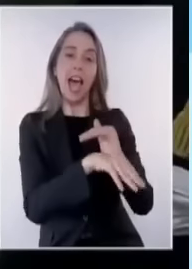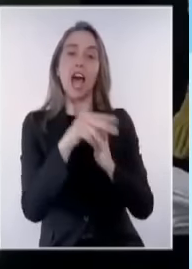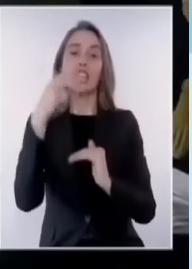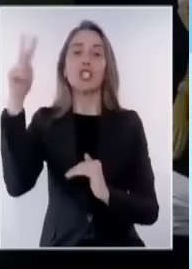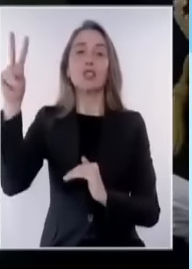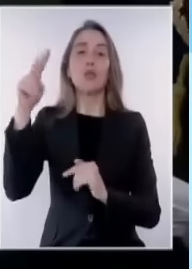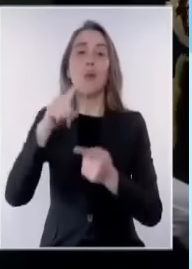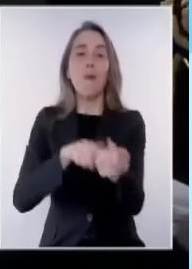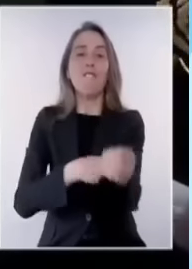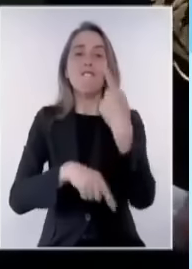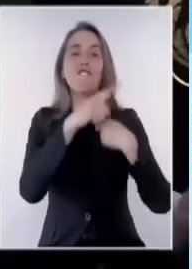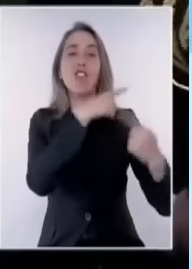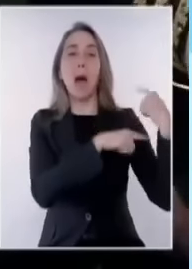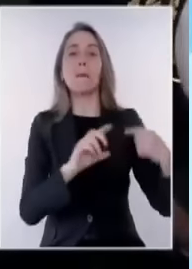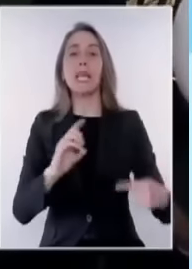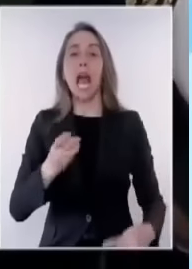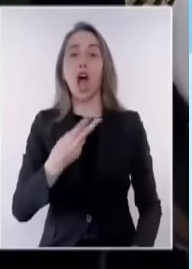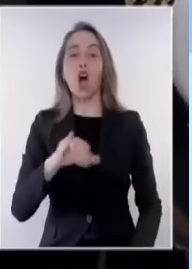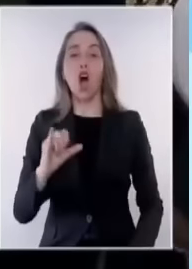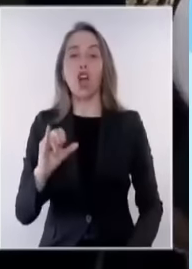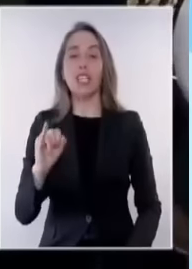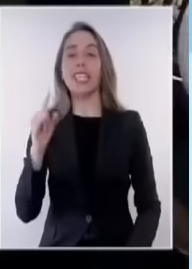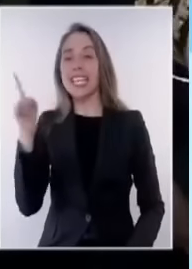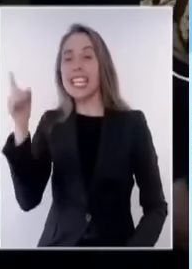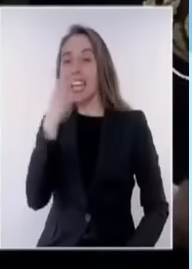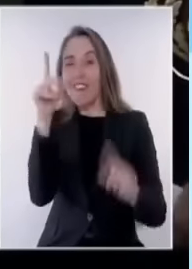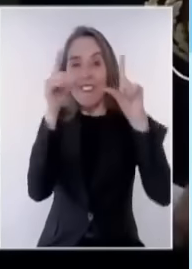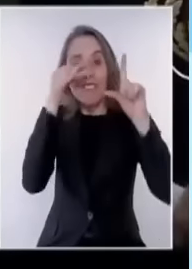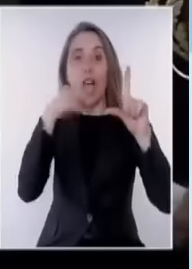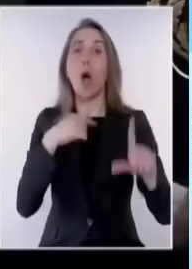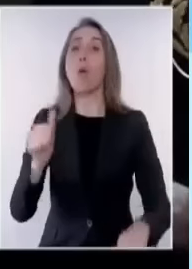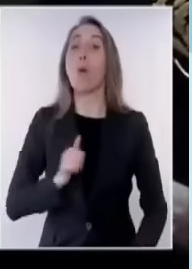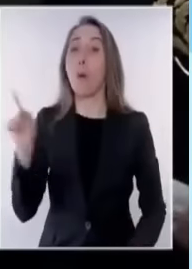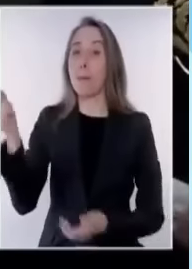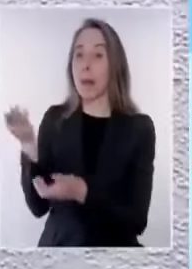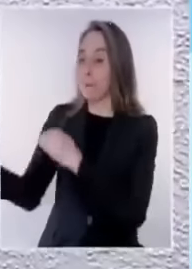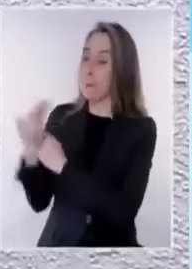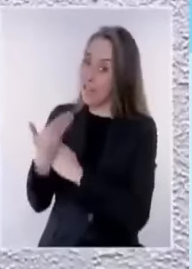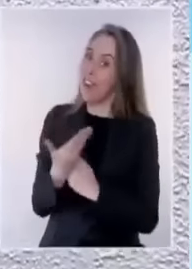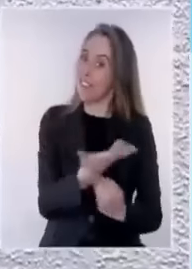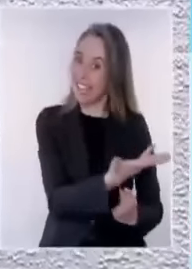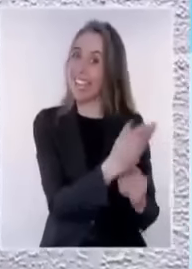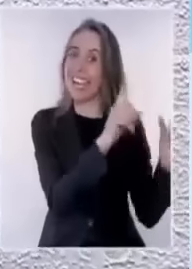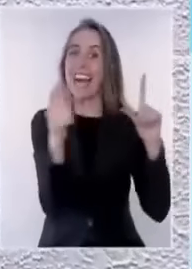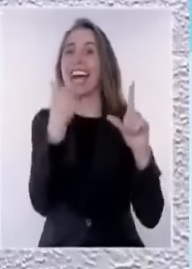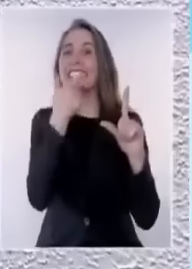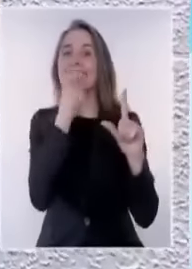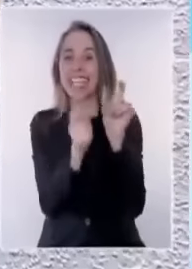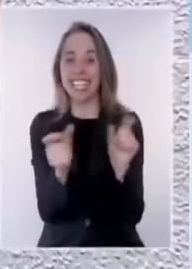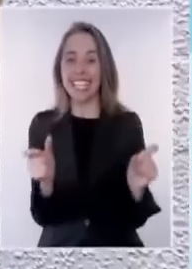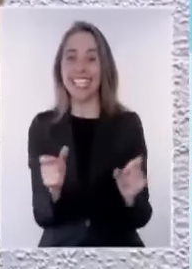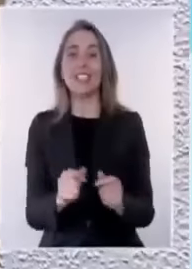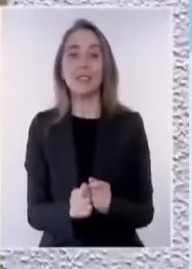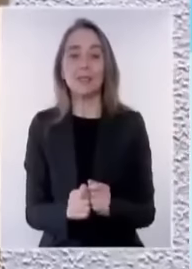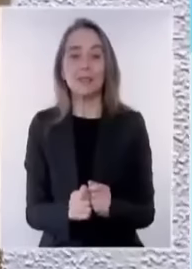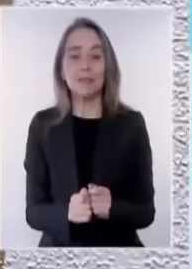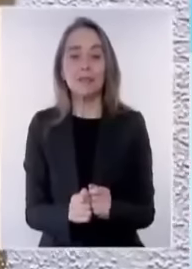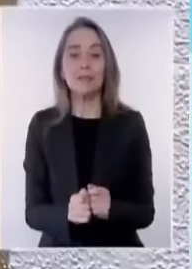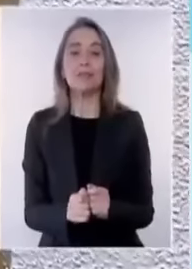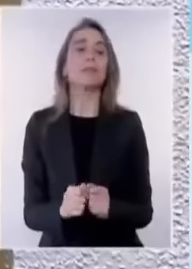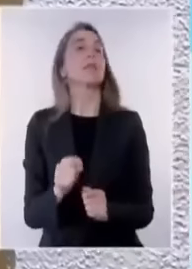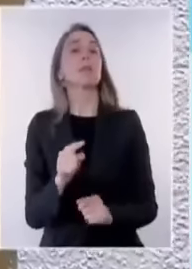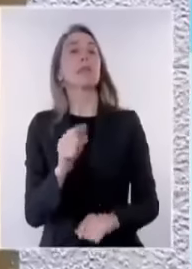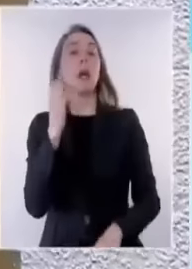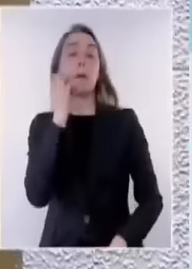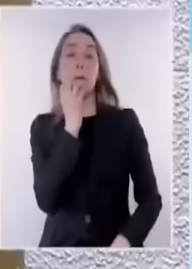su antecesor, así que aquí cumplo. Porque si me está viendo, ahí estoy. Aquí estamos. Contador de la Esmeralda. Bueno, recibe las primeras